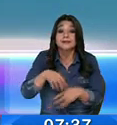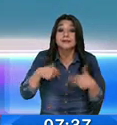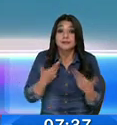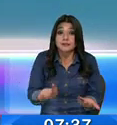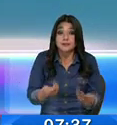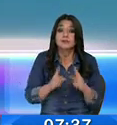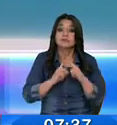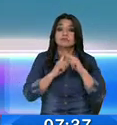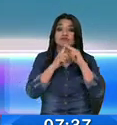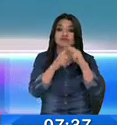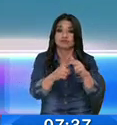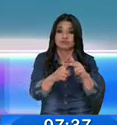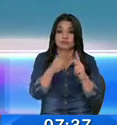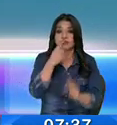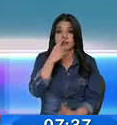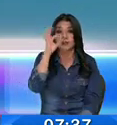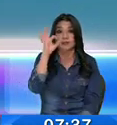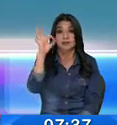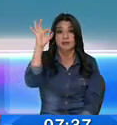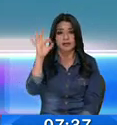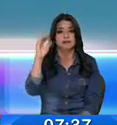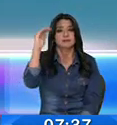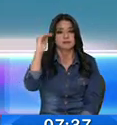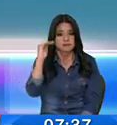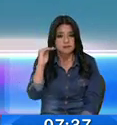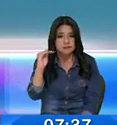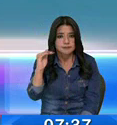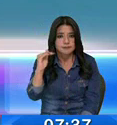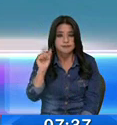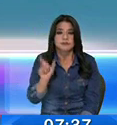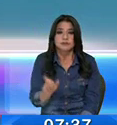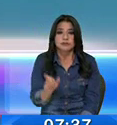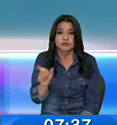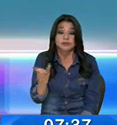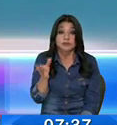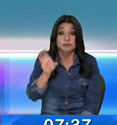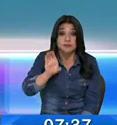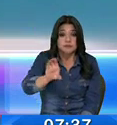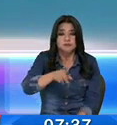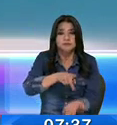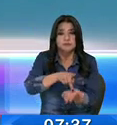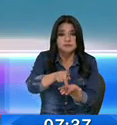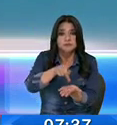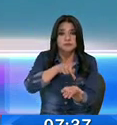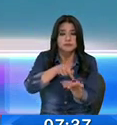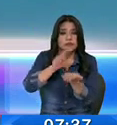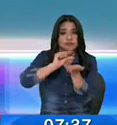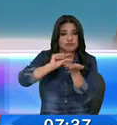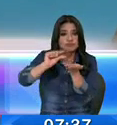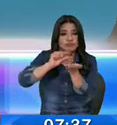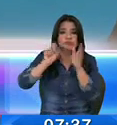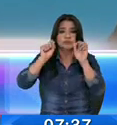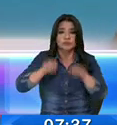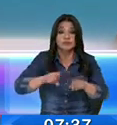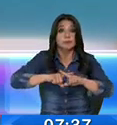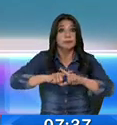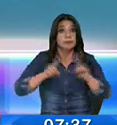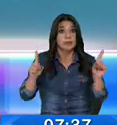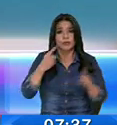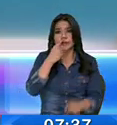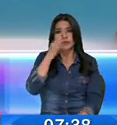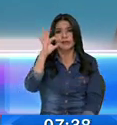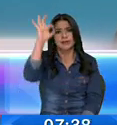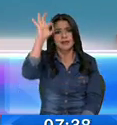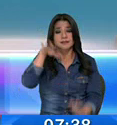créditos con tasas de interés racionales que le permitan al inversionista pagar esos créditos pero no con tasas como